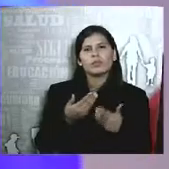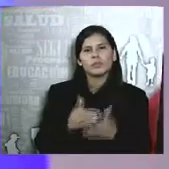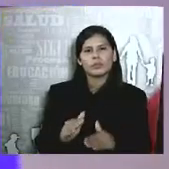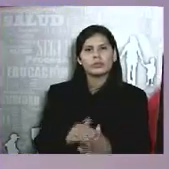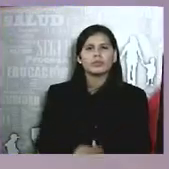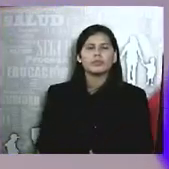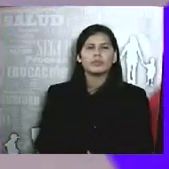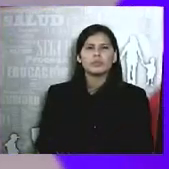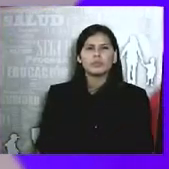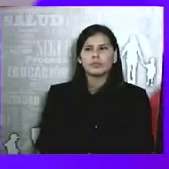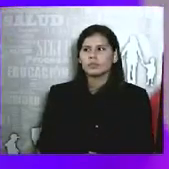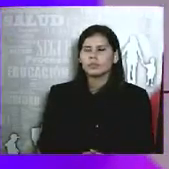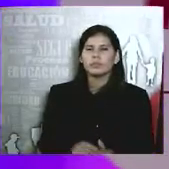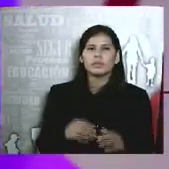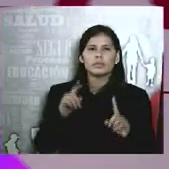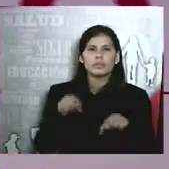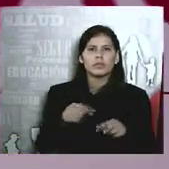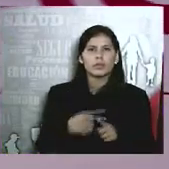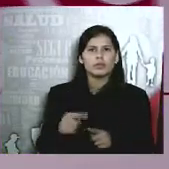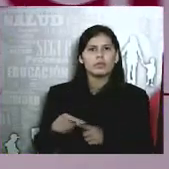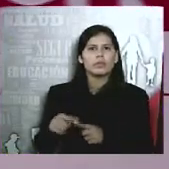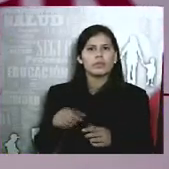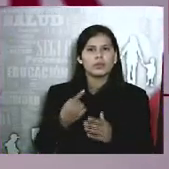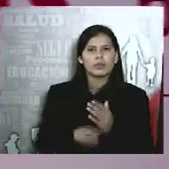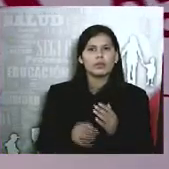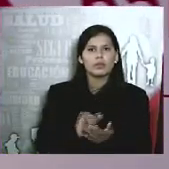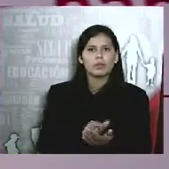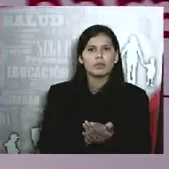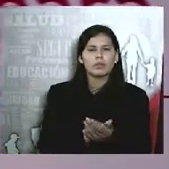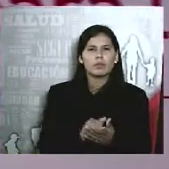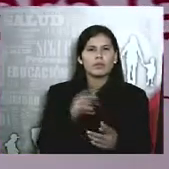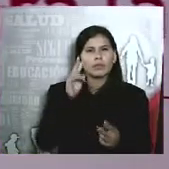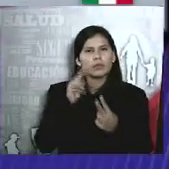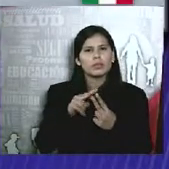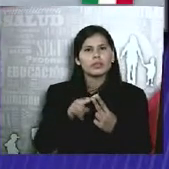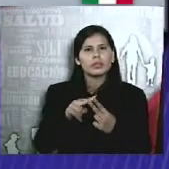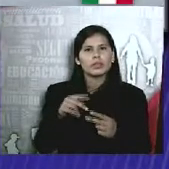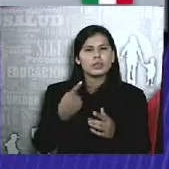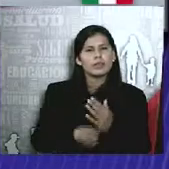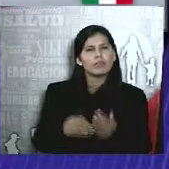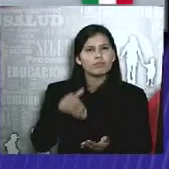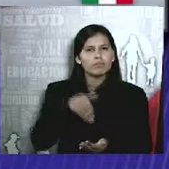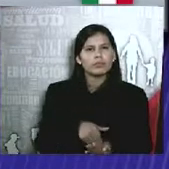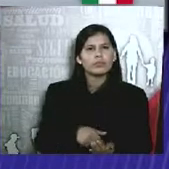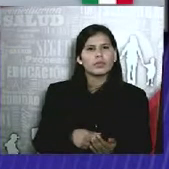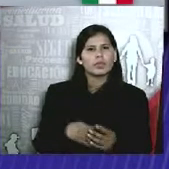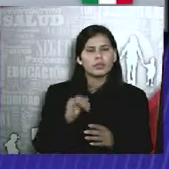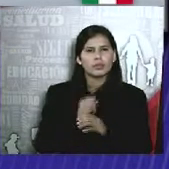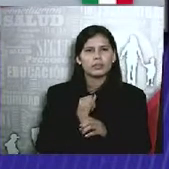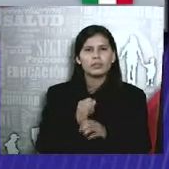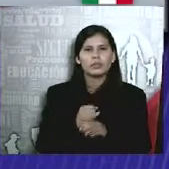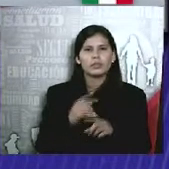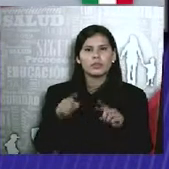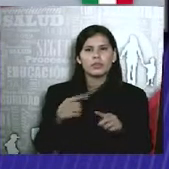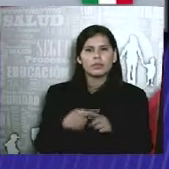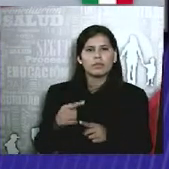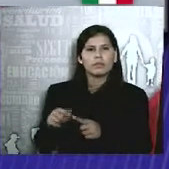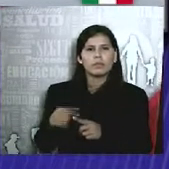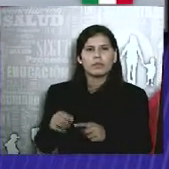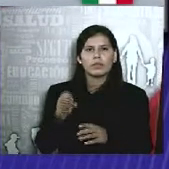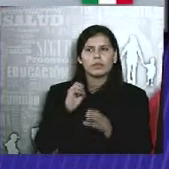También presentamos 3 proyectos de cooperación tradicional que buscan es el fortalecimiento institucional. Estos fueron el Banco